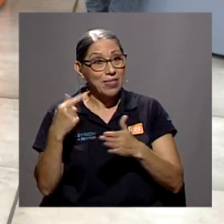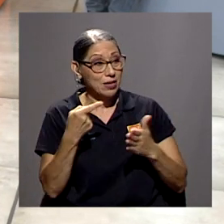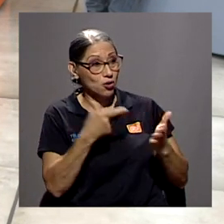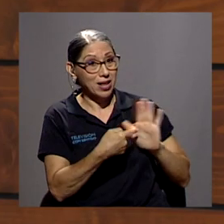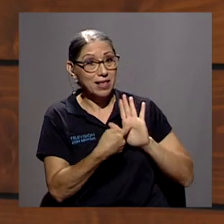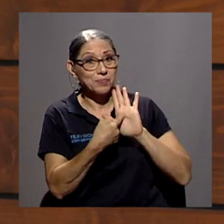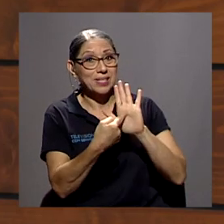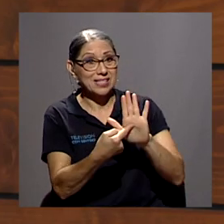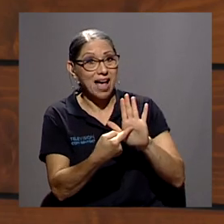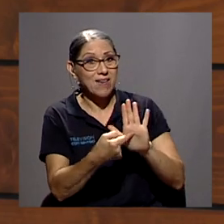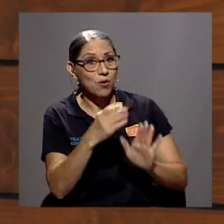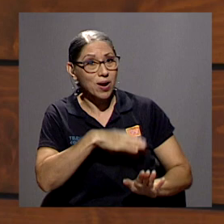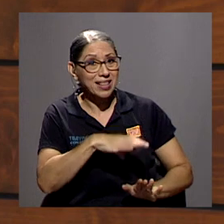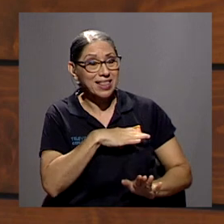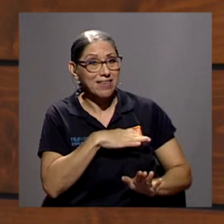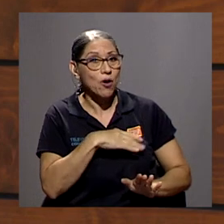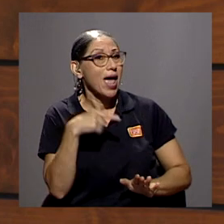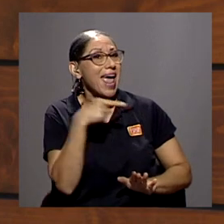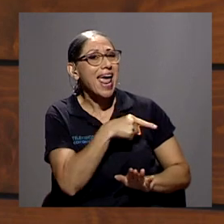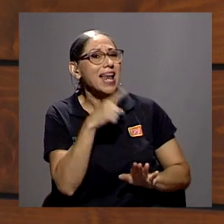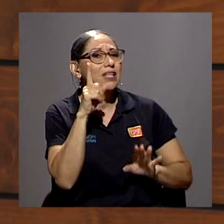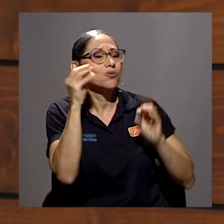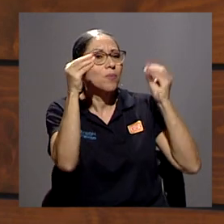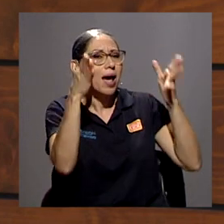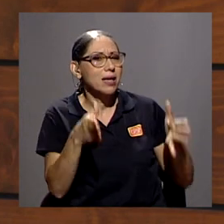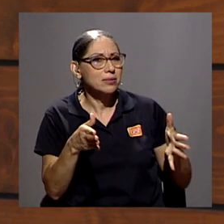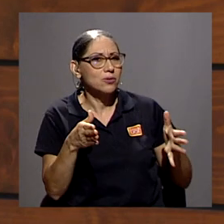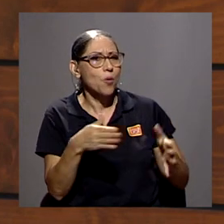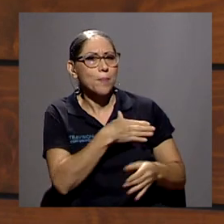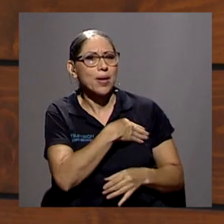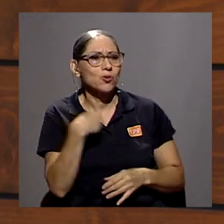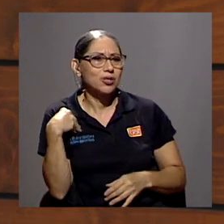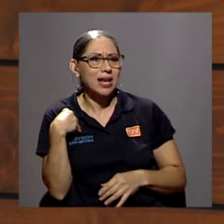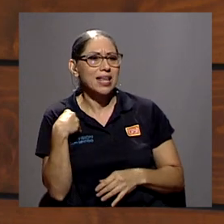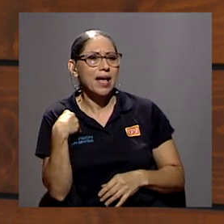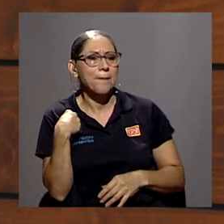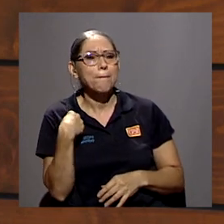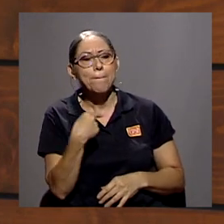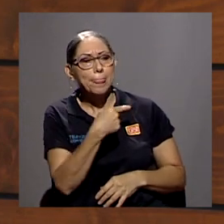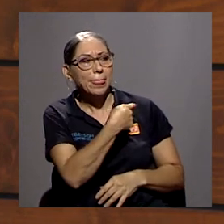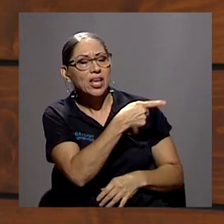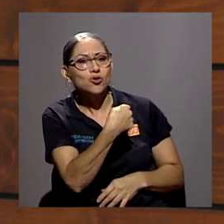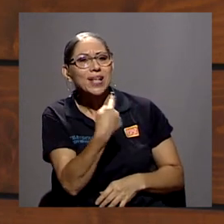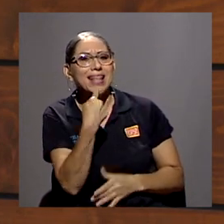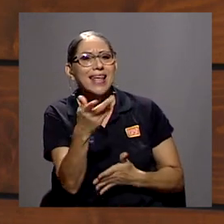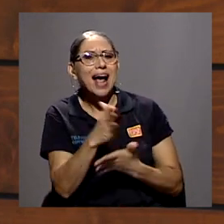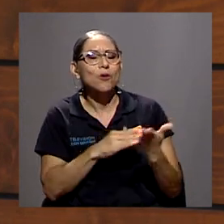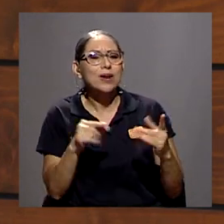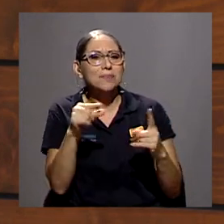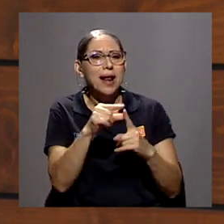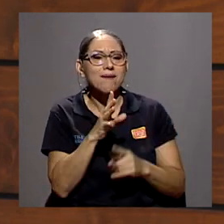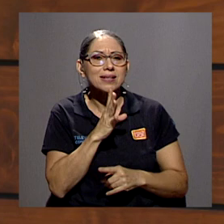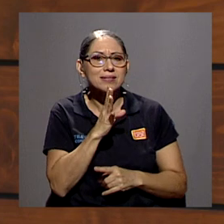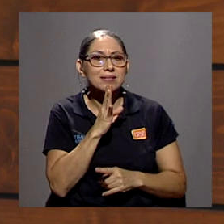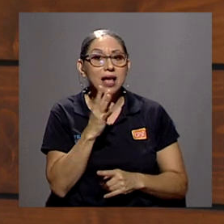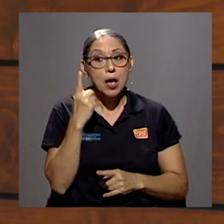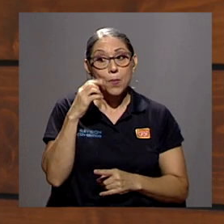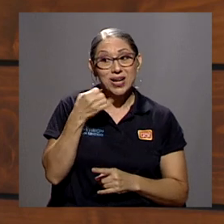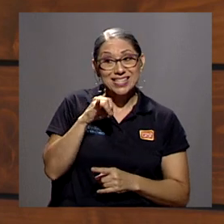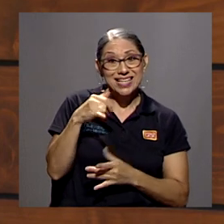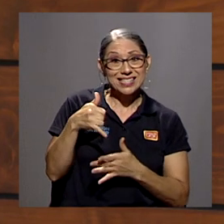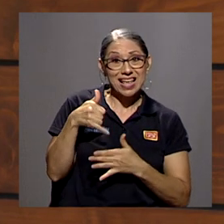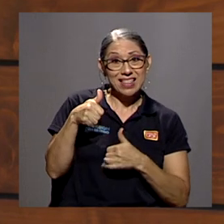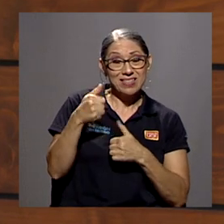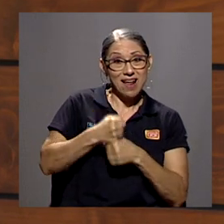al final él es un maestro a mí me gustaría que ustedes le dirigen unas palabras porque si este trabajo queda es para hacer un homenaje la orquesta